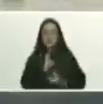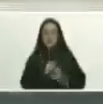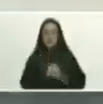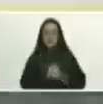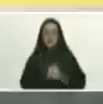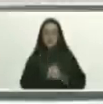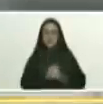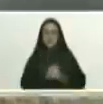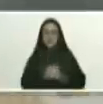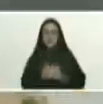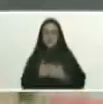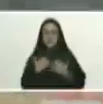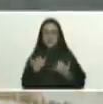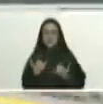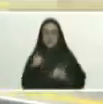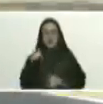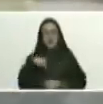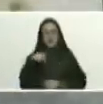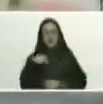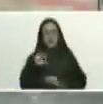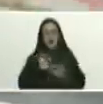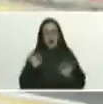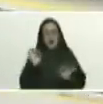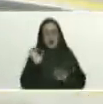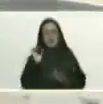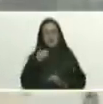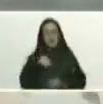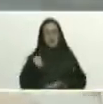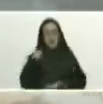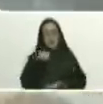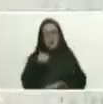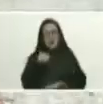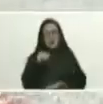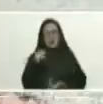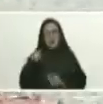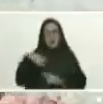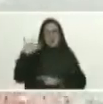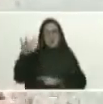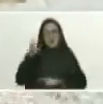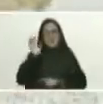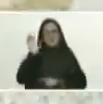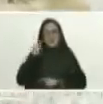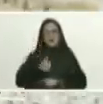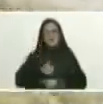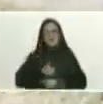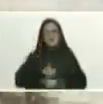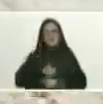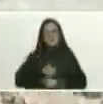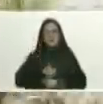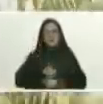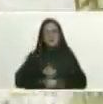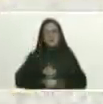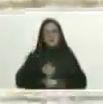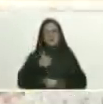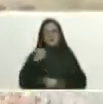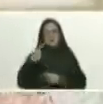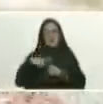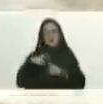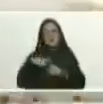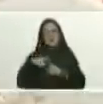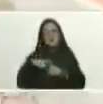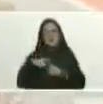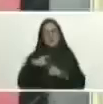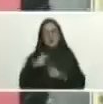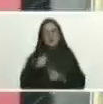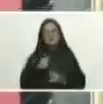que así como aquí en Caña de Azúcar, también en el interior del país, más de 150 viviendas han sido entregadas